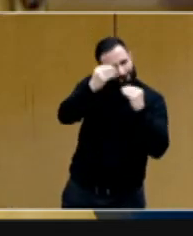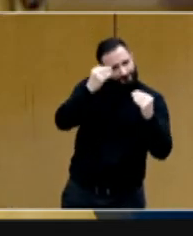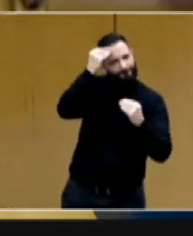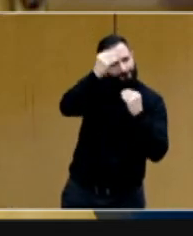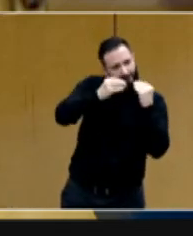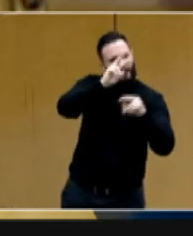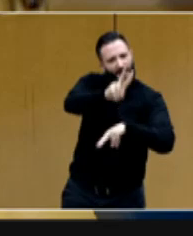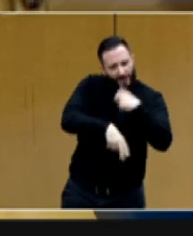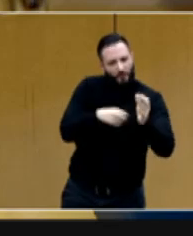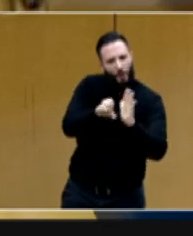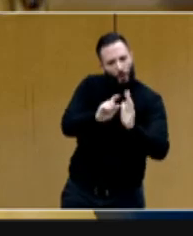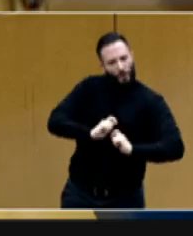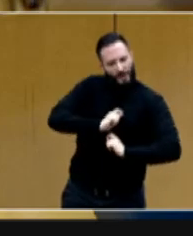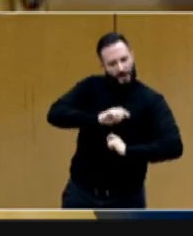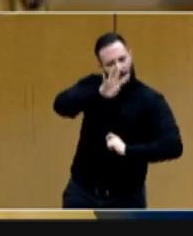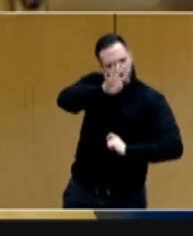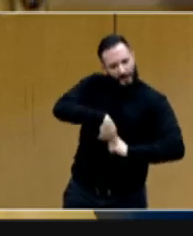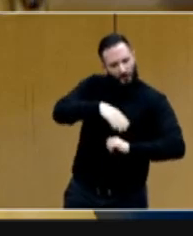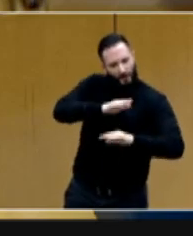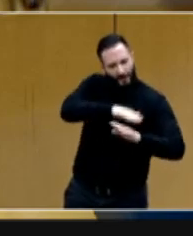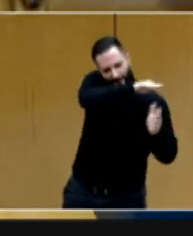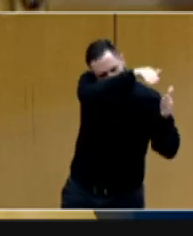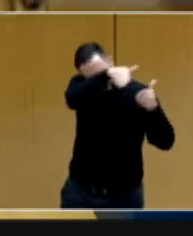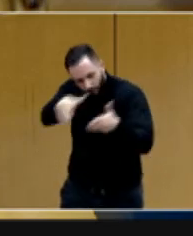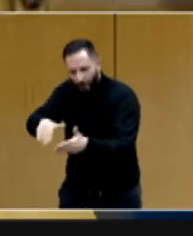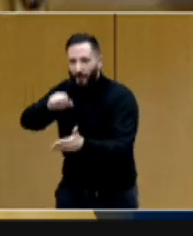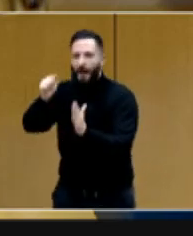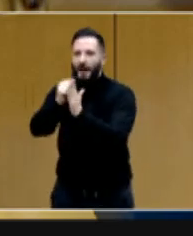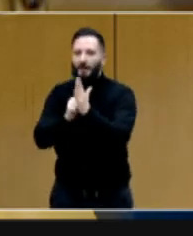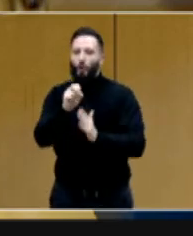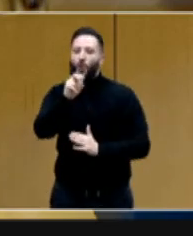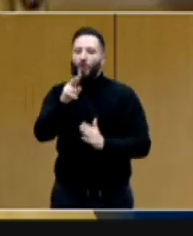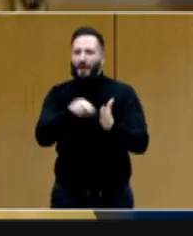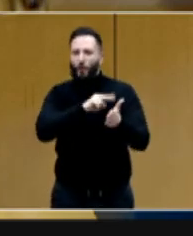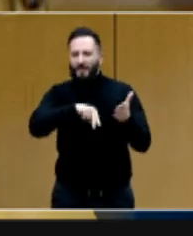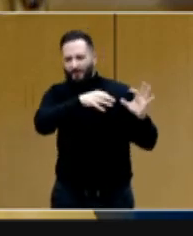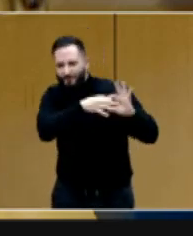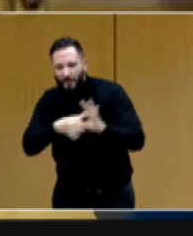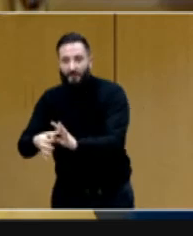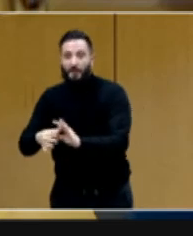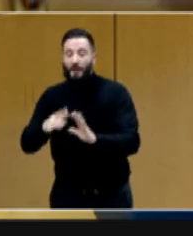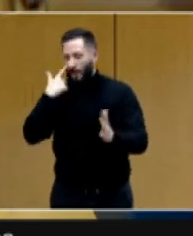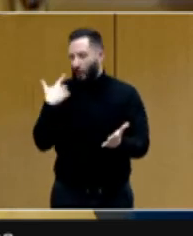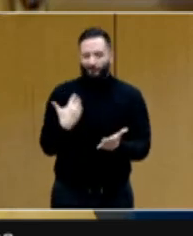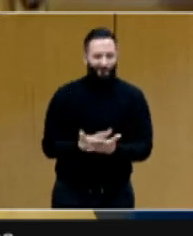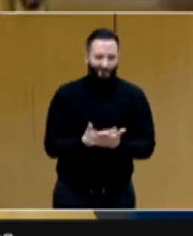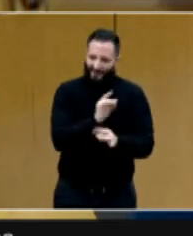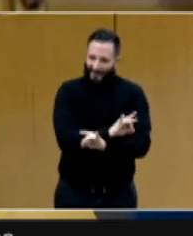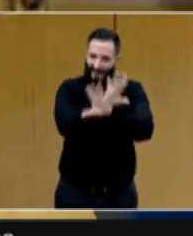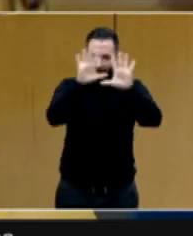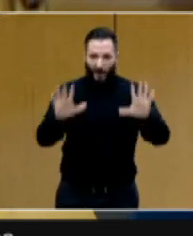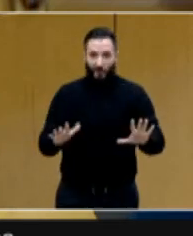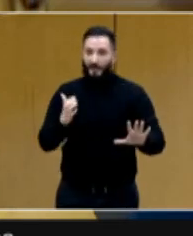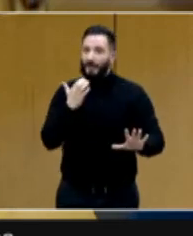civil de Cataluña que pudiera dar cumplimiento al artículo 12 de la convención sin embargo Es evidente que sin la supresión de